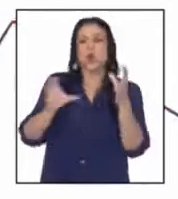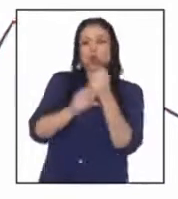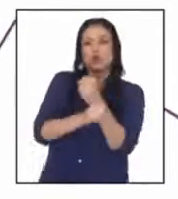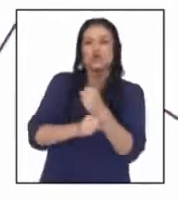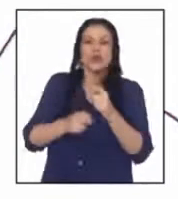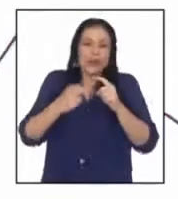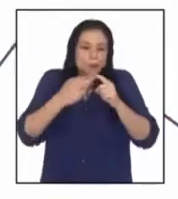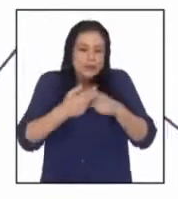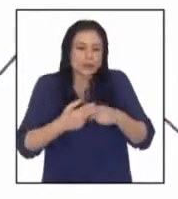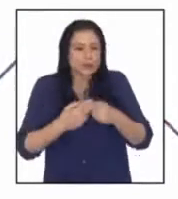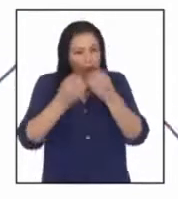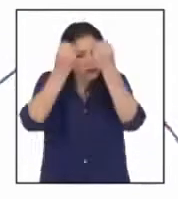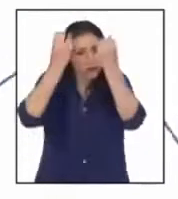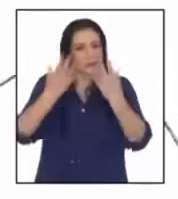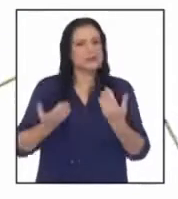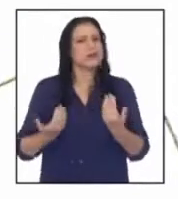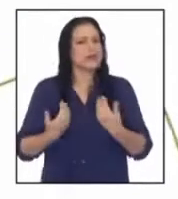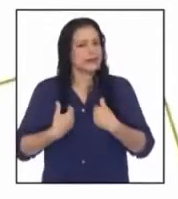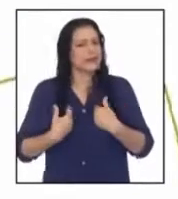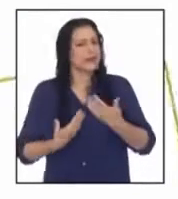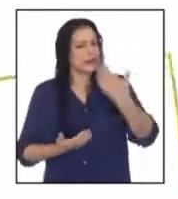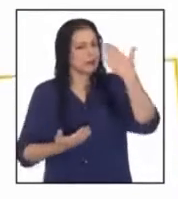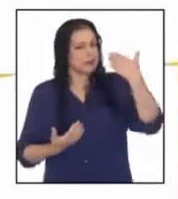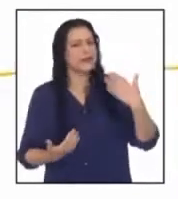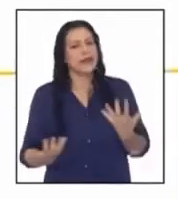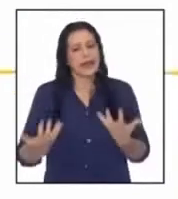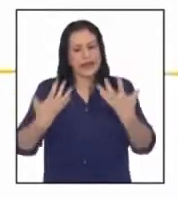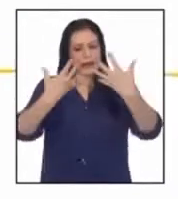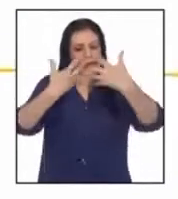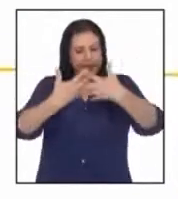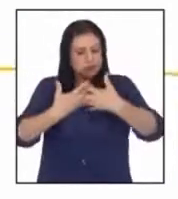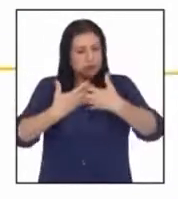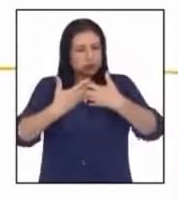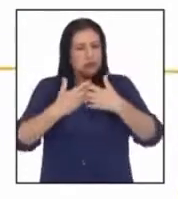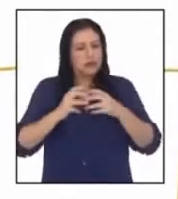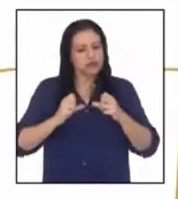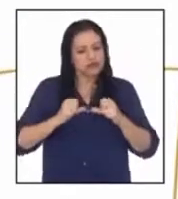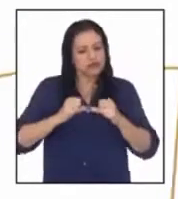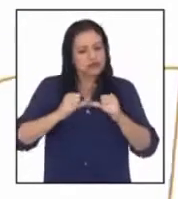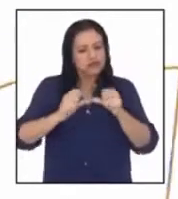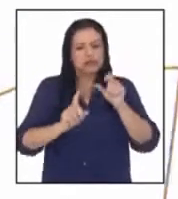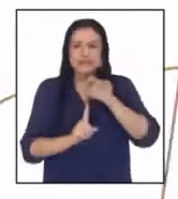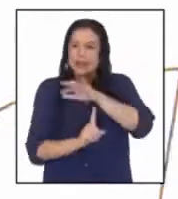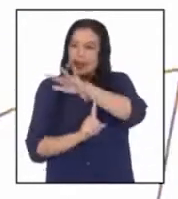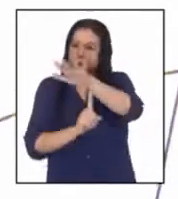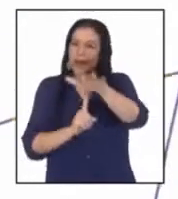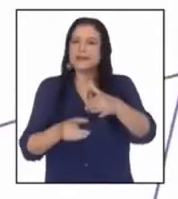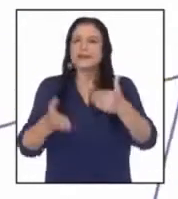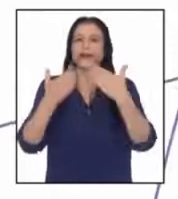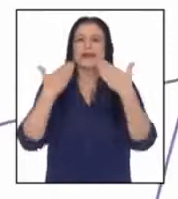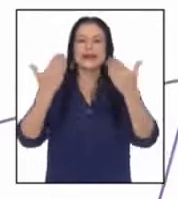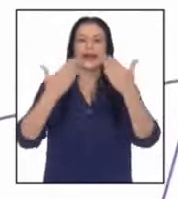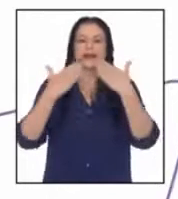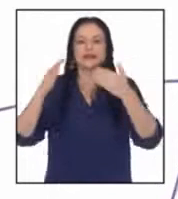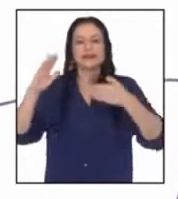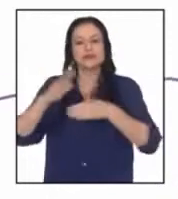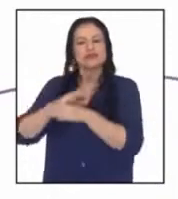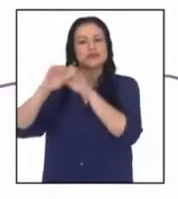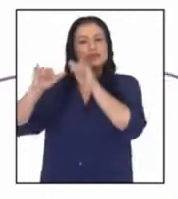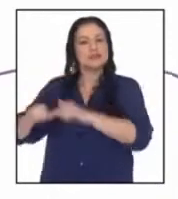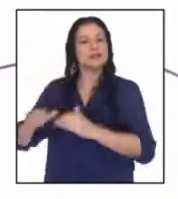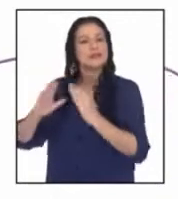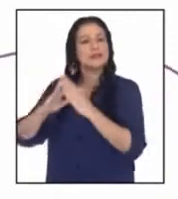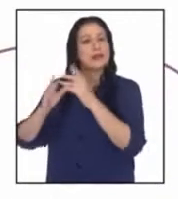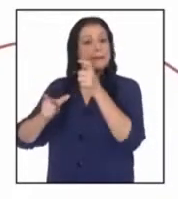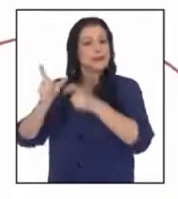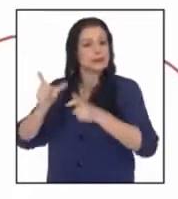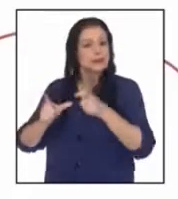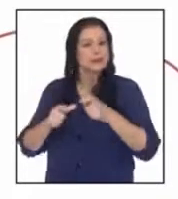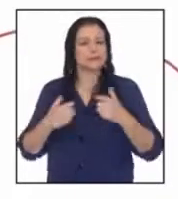conclusiones a partir de la información obtenida relacionada a la conservación del ambiente gracias al aislamiento social.